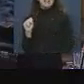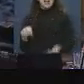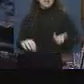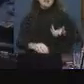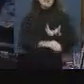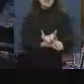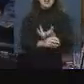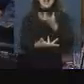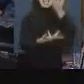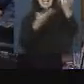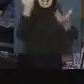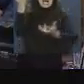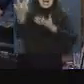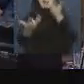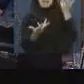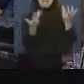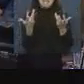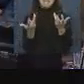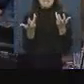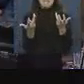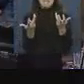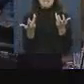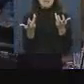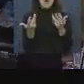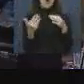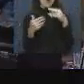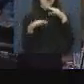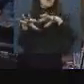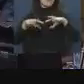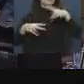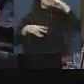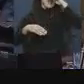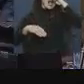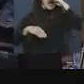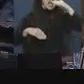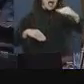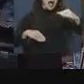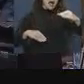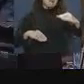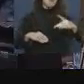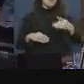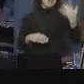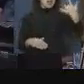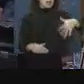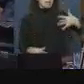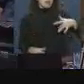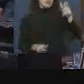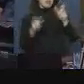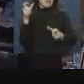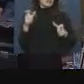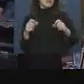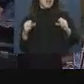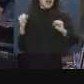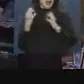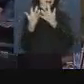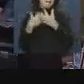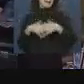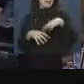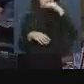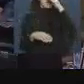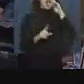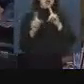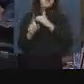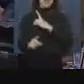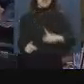en donde se quemó material No es cierto agrícola de algunos connotados agricultores de de esa zona y algunos para